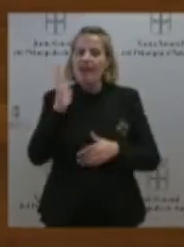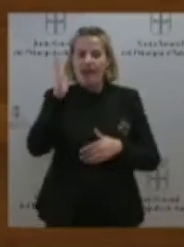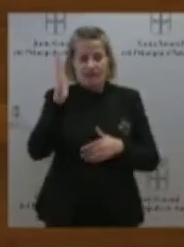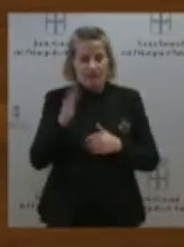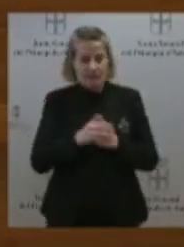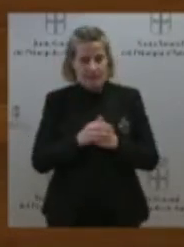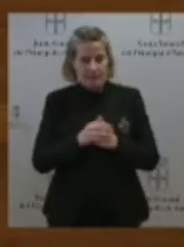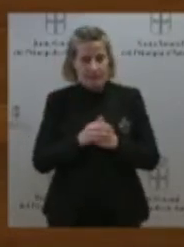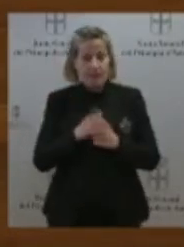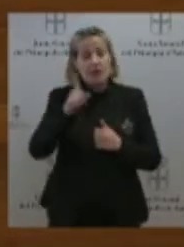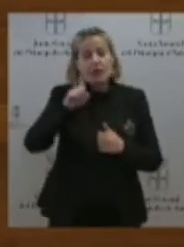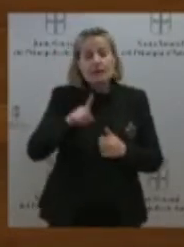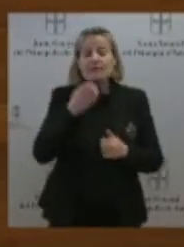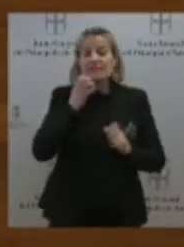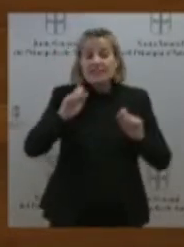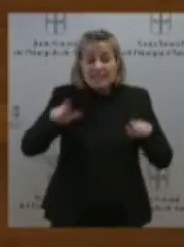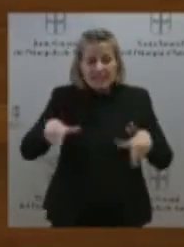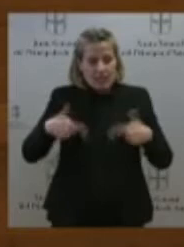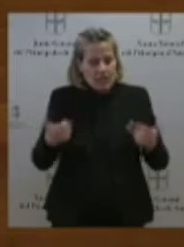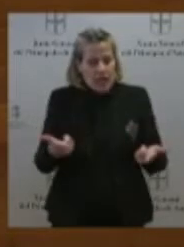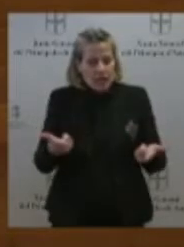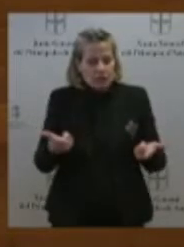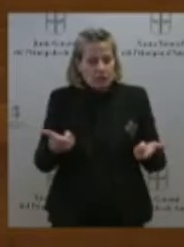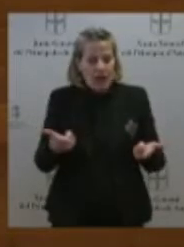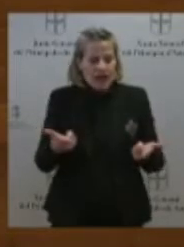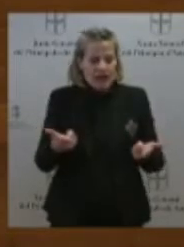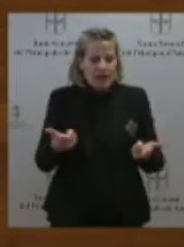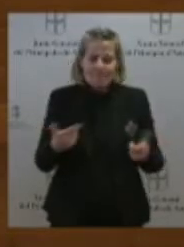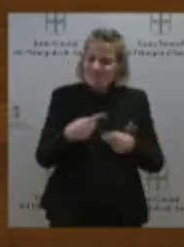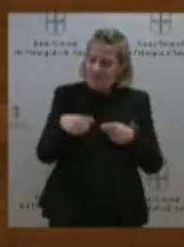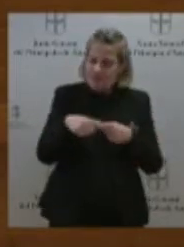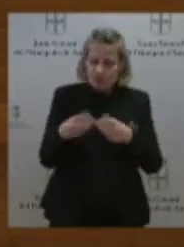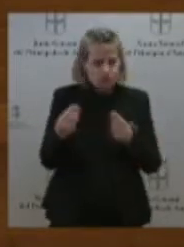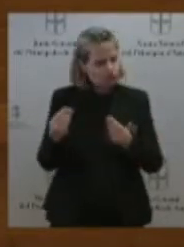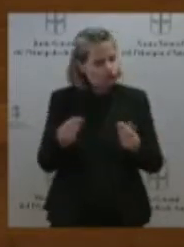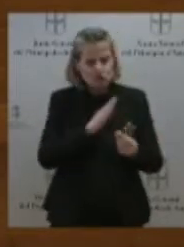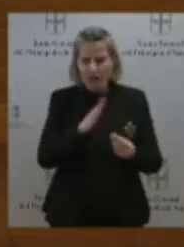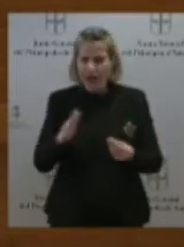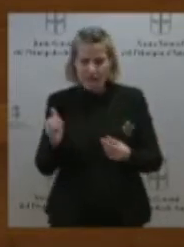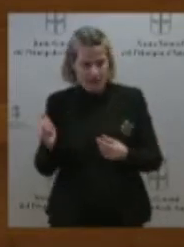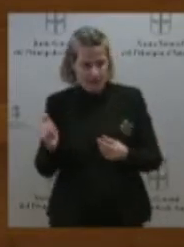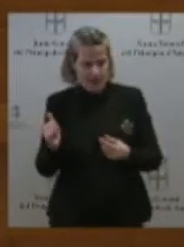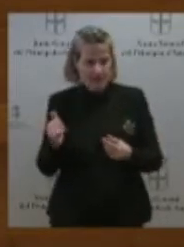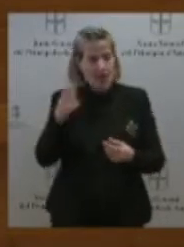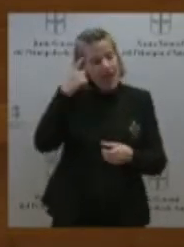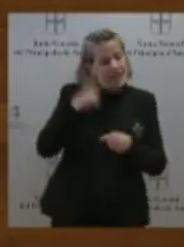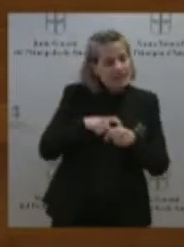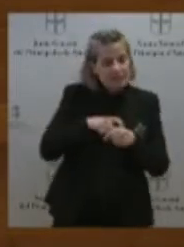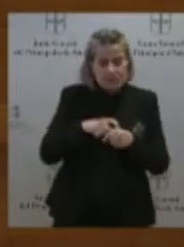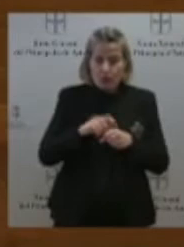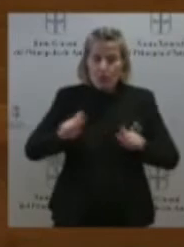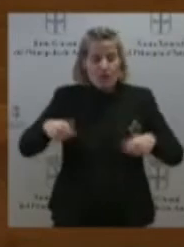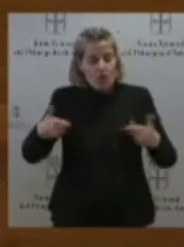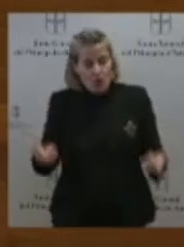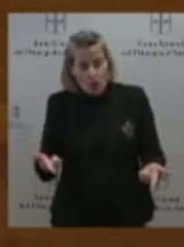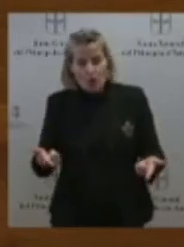del suicidio, fenómeno en el que se entrecruzan factores psicobiológicos, sociohistóricos y culturales. De hecho, cabe cuestionarse si en el modelo